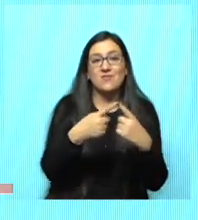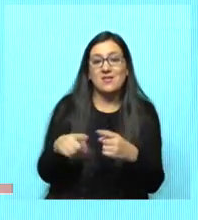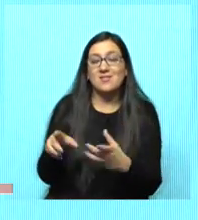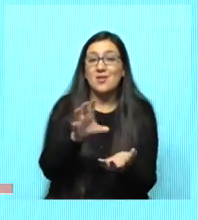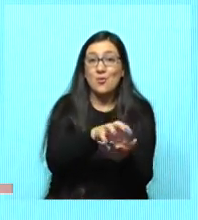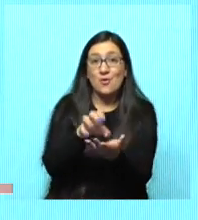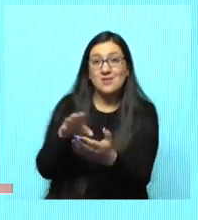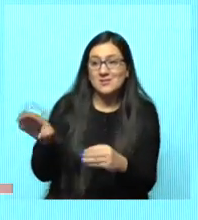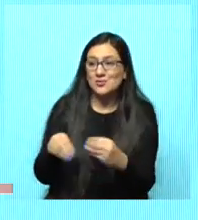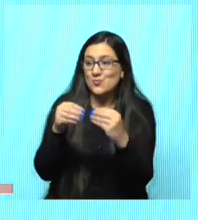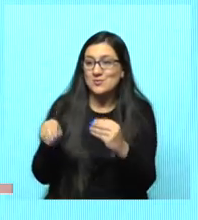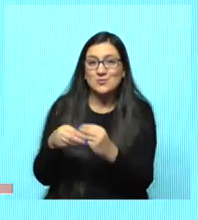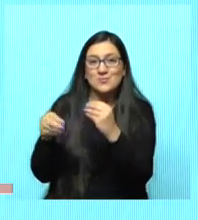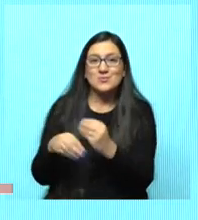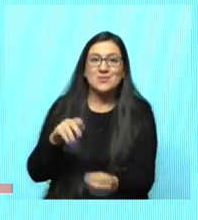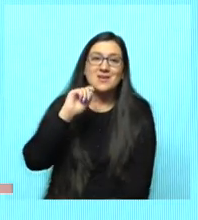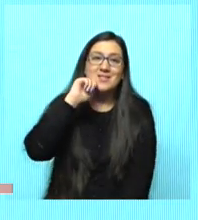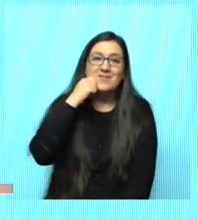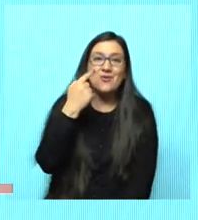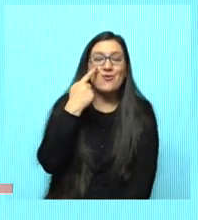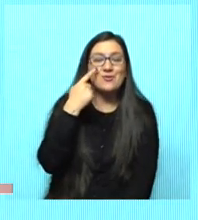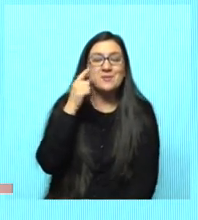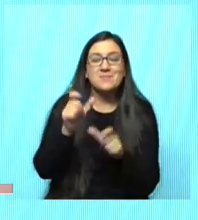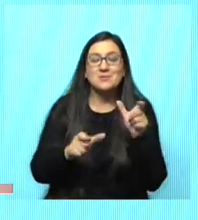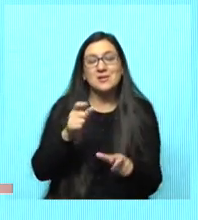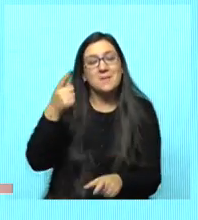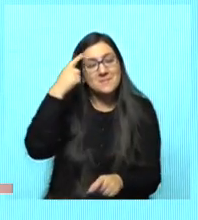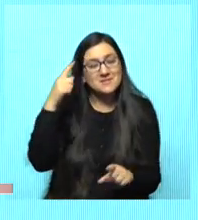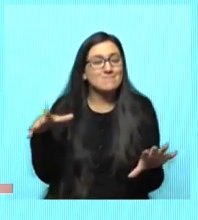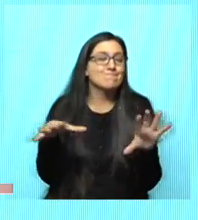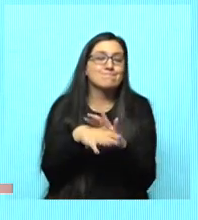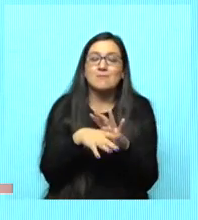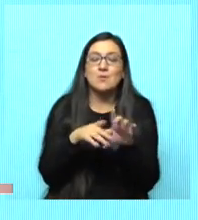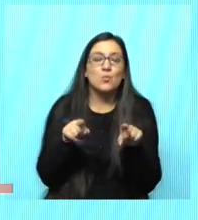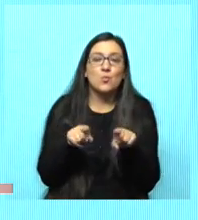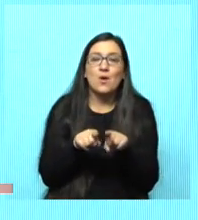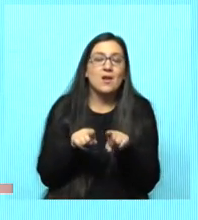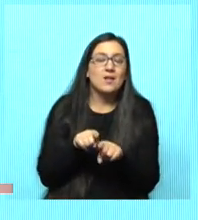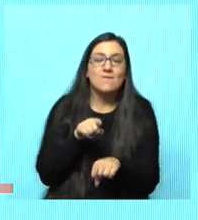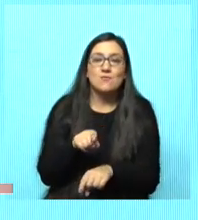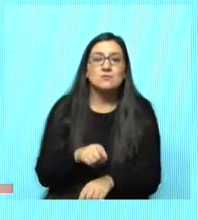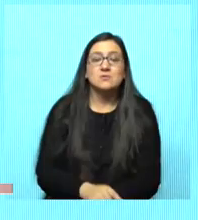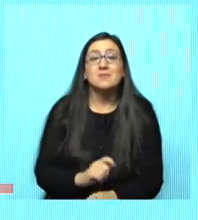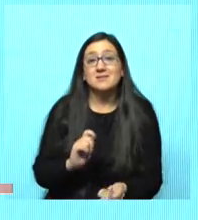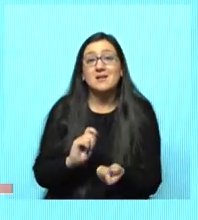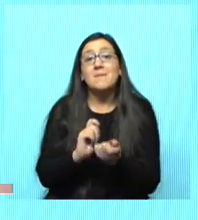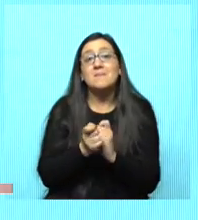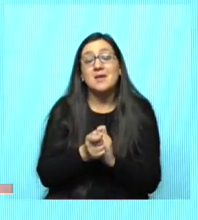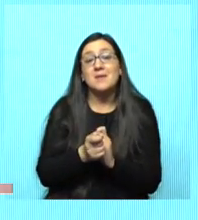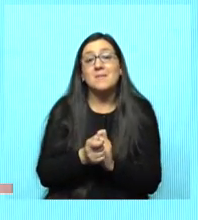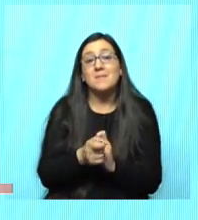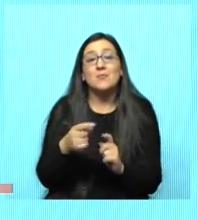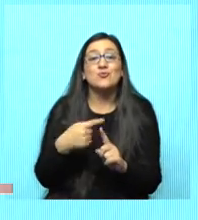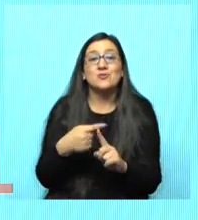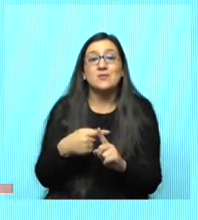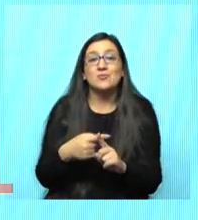sumando, y es divino conocer gente que está con la misma mentalidad que vos y puesta a hacer un cambio para el bien, y mucho más que sean adolescentes con los